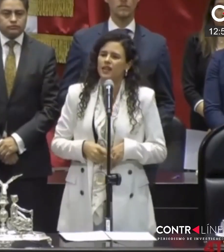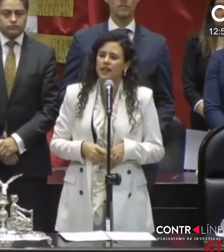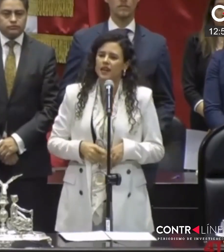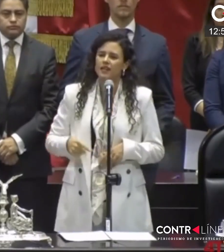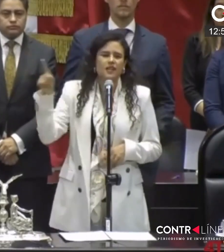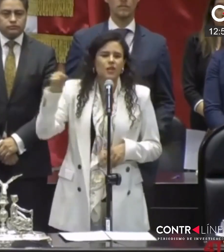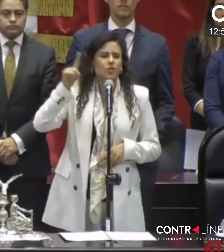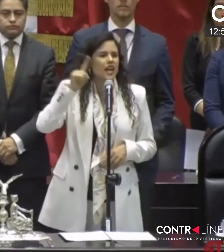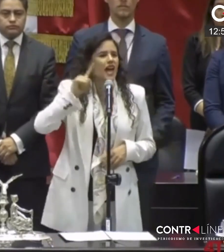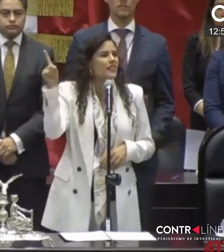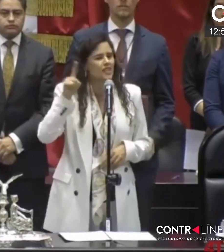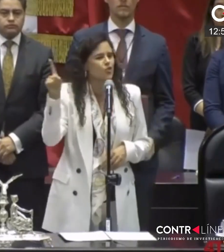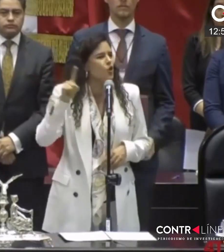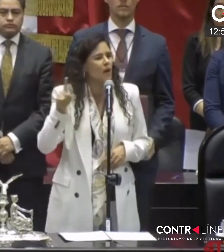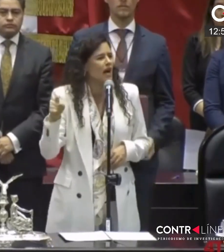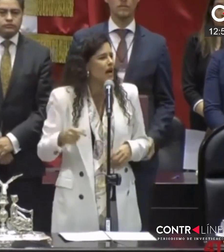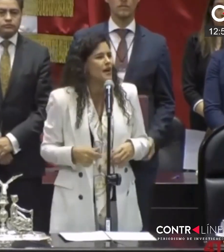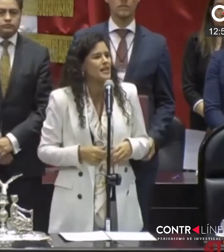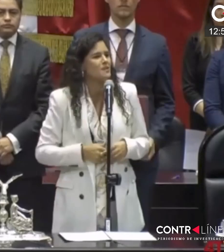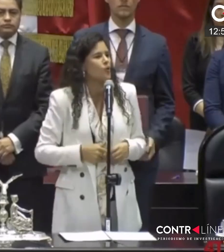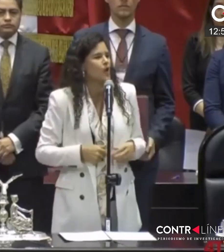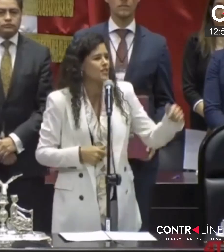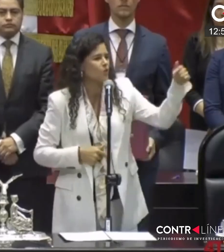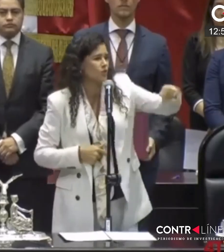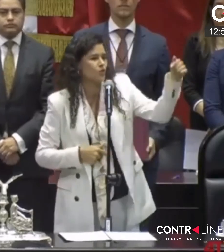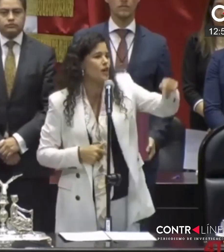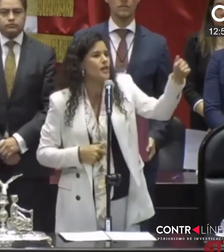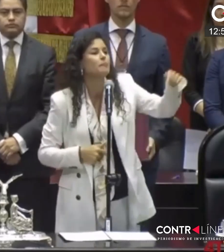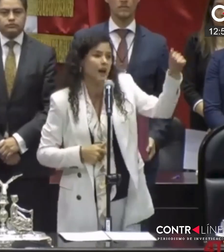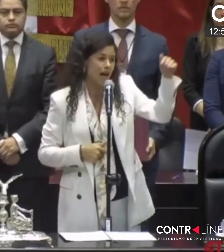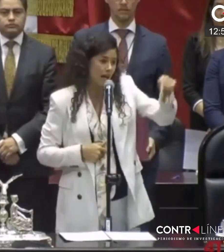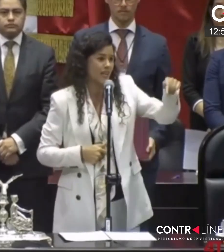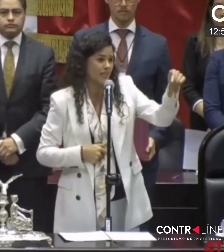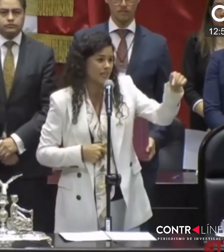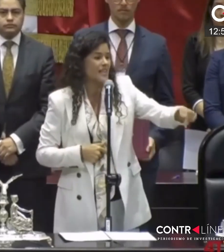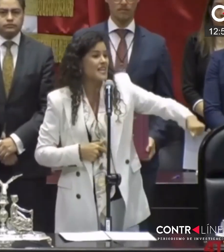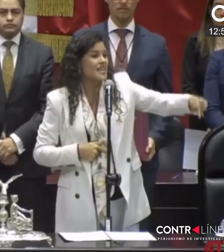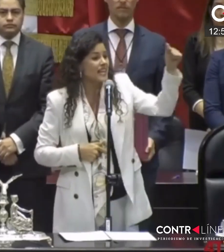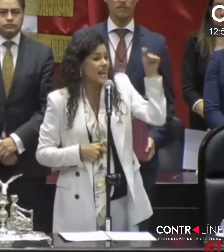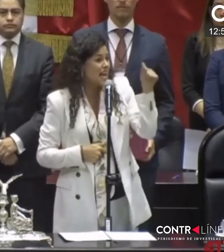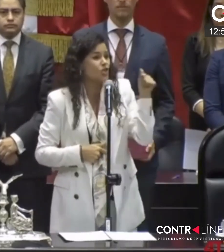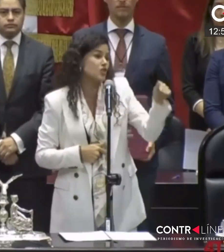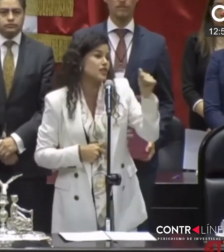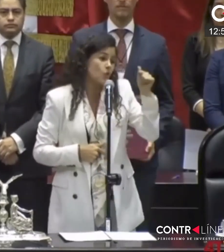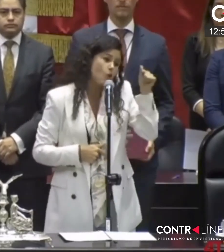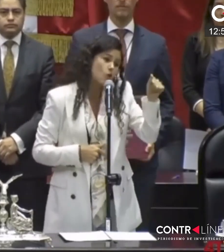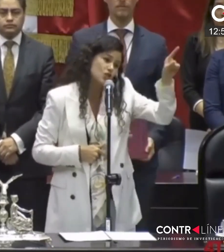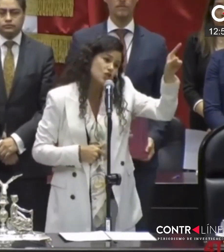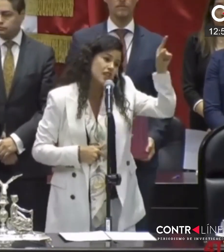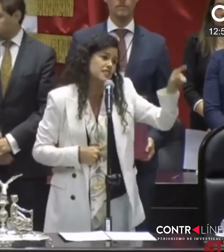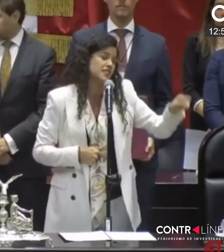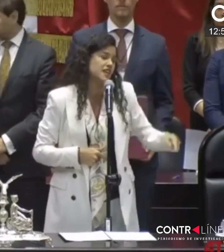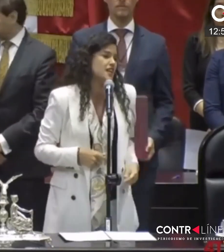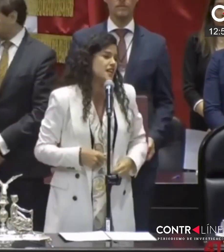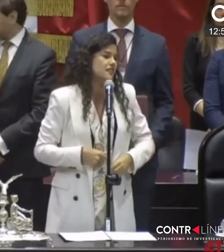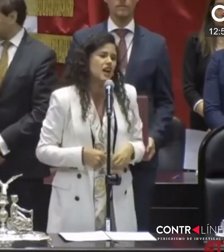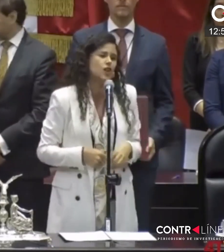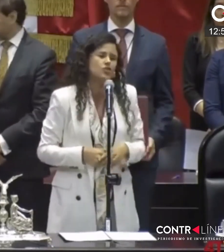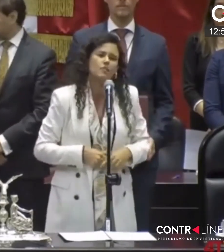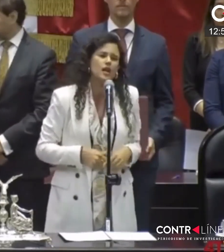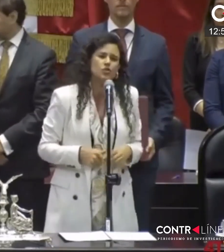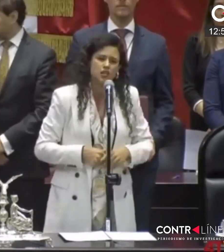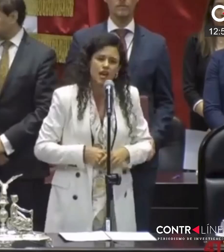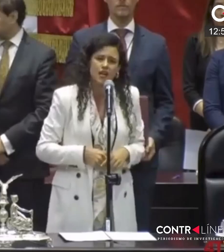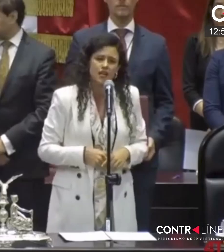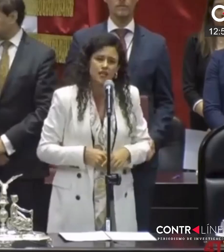plaza pública, los que antes no pagaban impuestos hoy paguen y que esos recursos se destinen